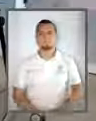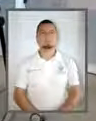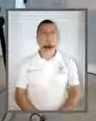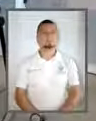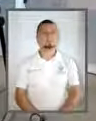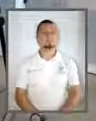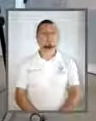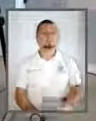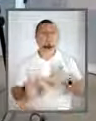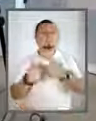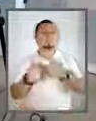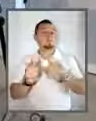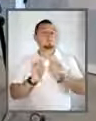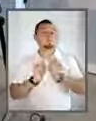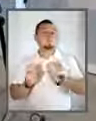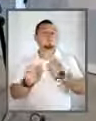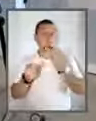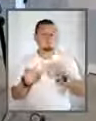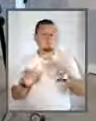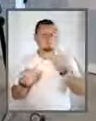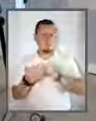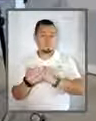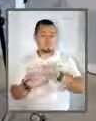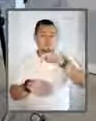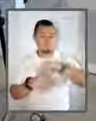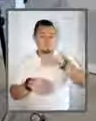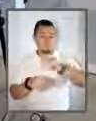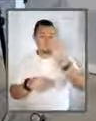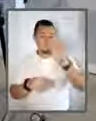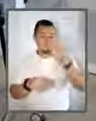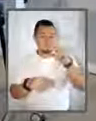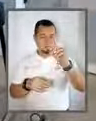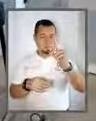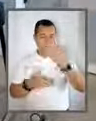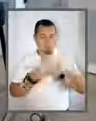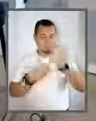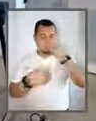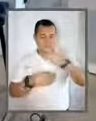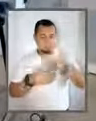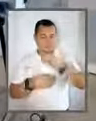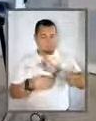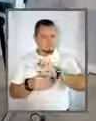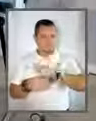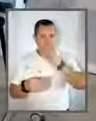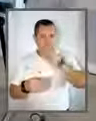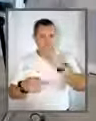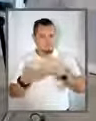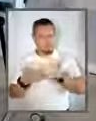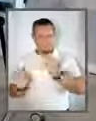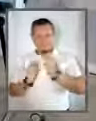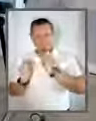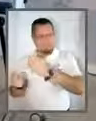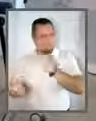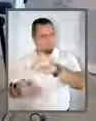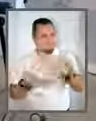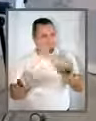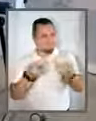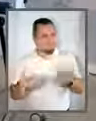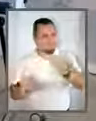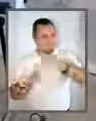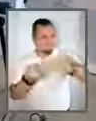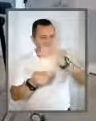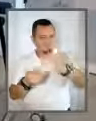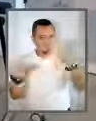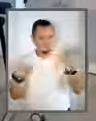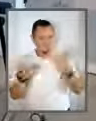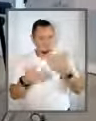Muchas gracias. Cedemos ahora el uso de la voz al doctor Fernando Petersen Aranguren, secretario de Salud Jalisco. Muchas gracias a todos.